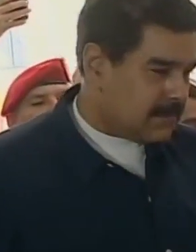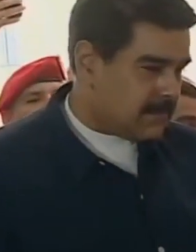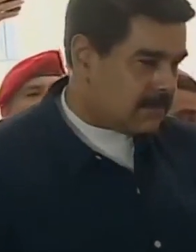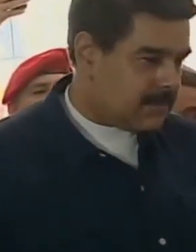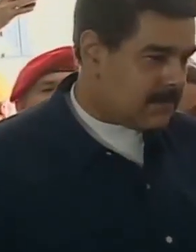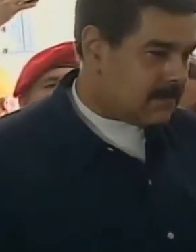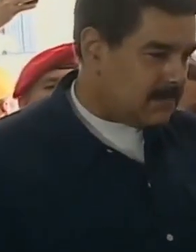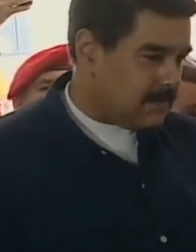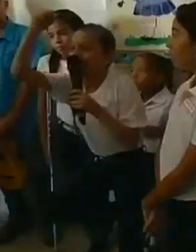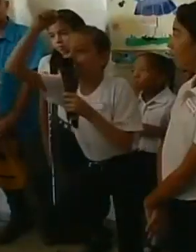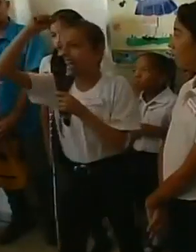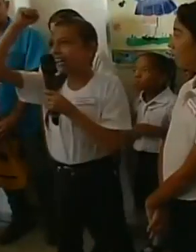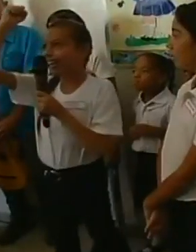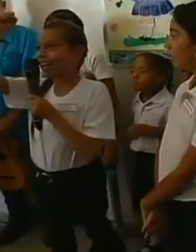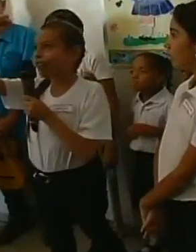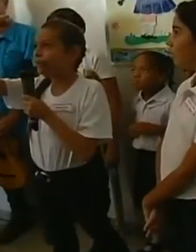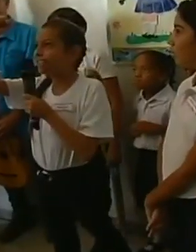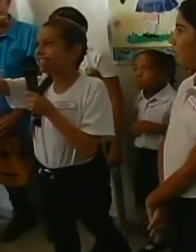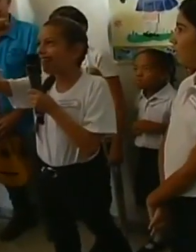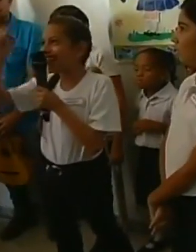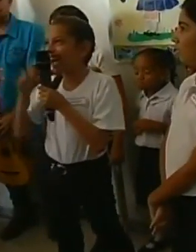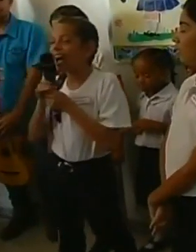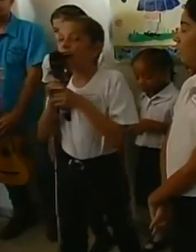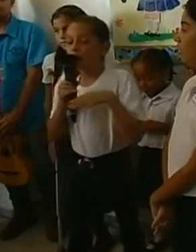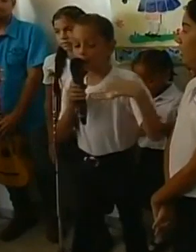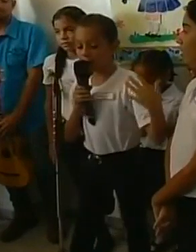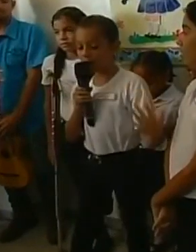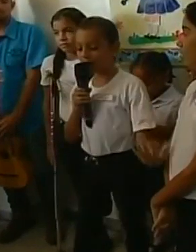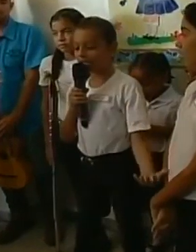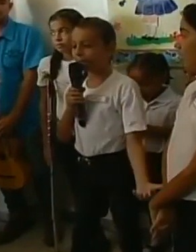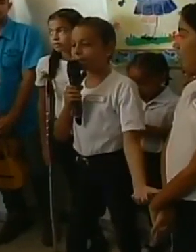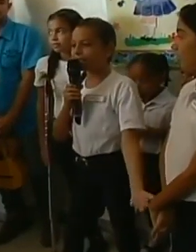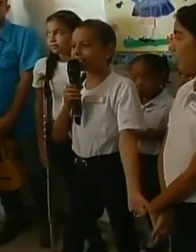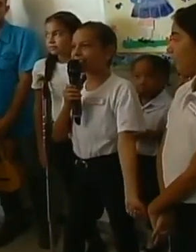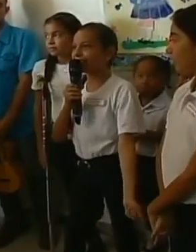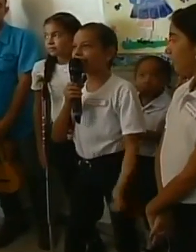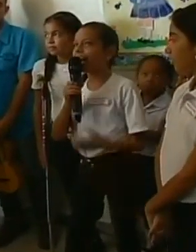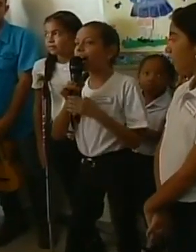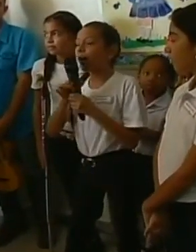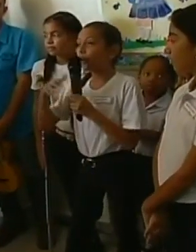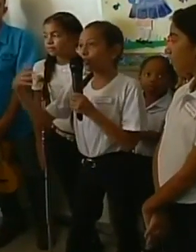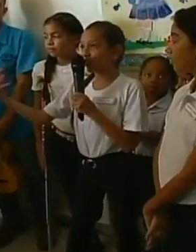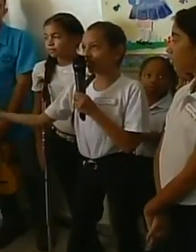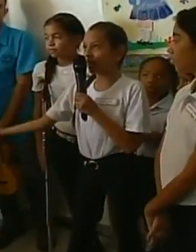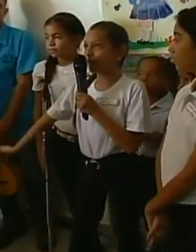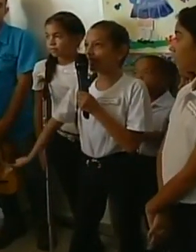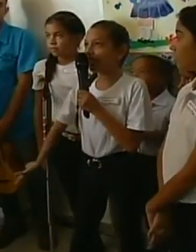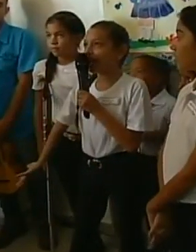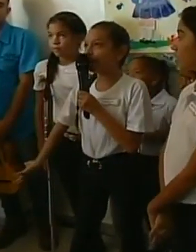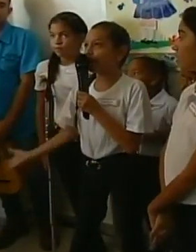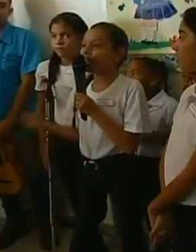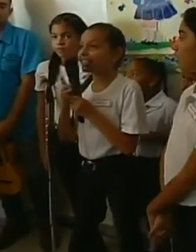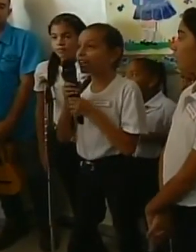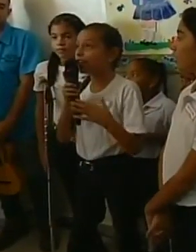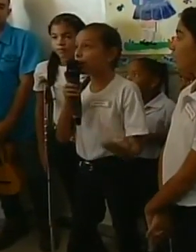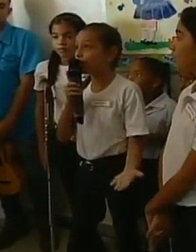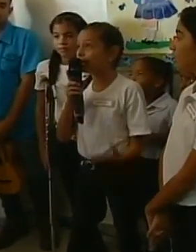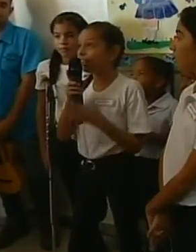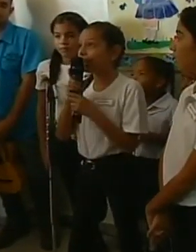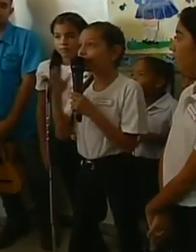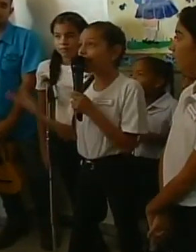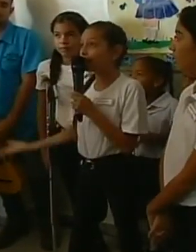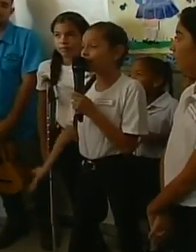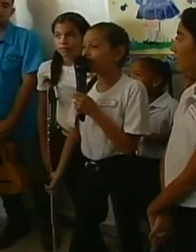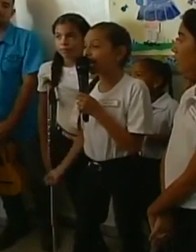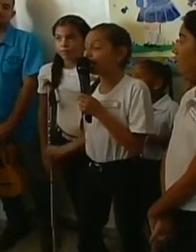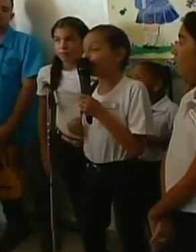griten, corran lagunas que está cargando Maisanta. Uno lo llama Maisanta, otros el americano, es el nombre